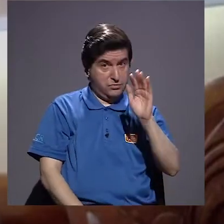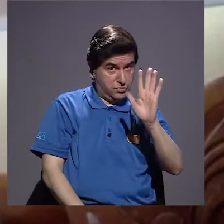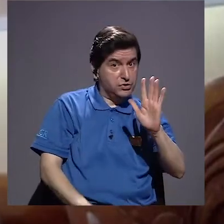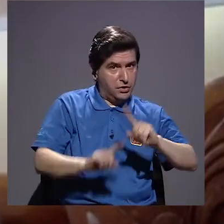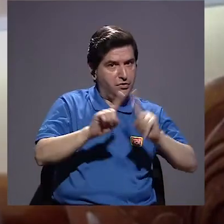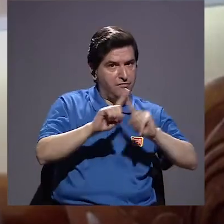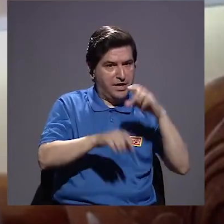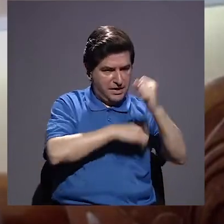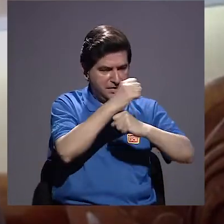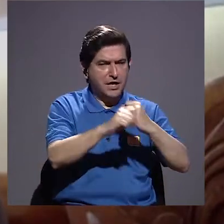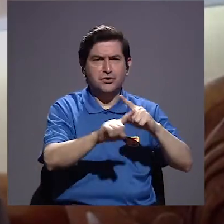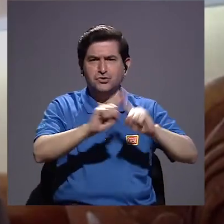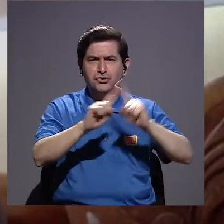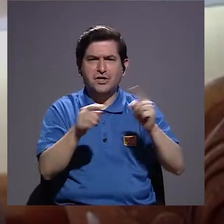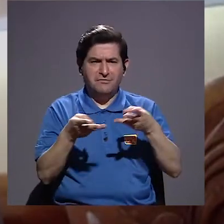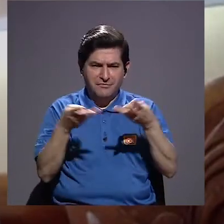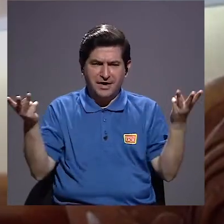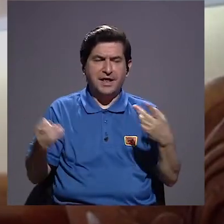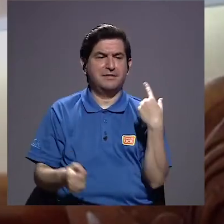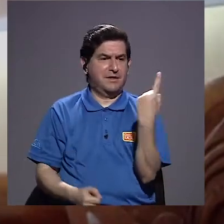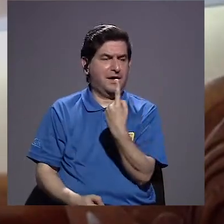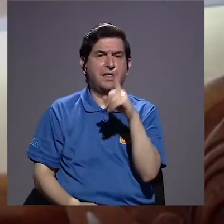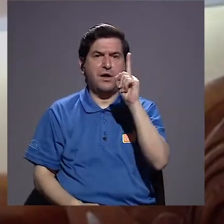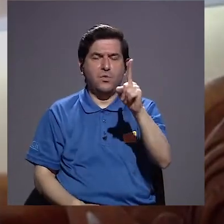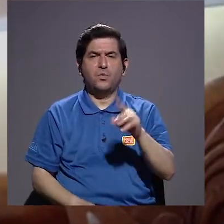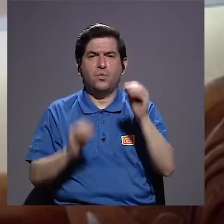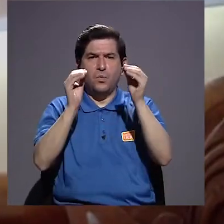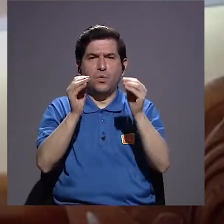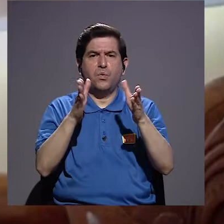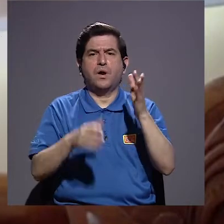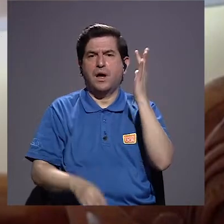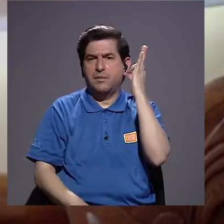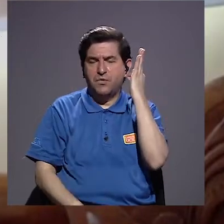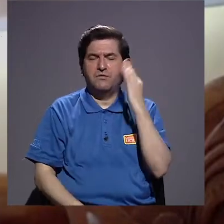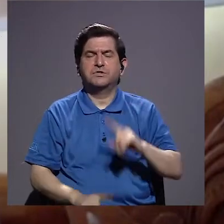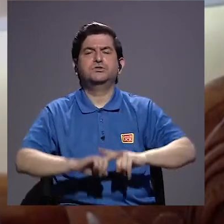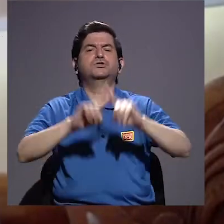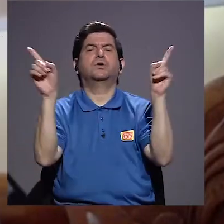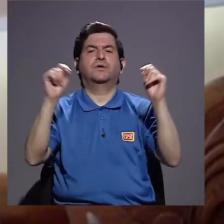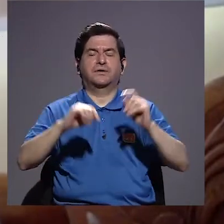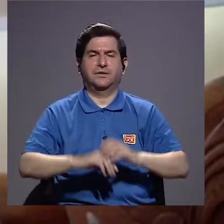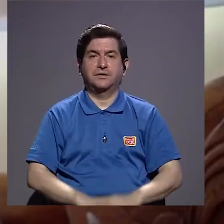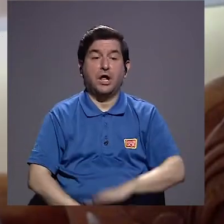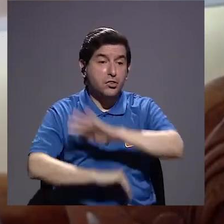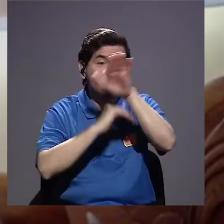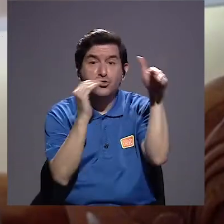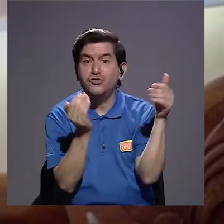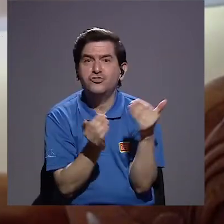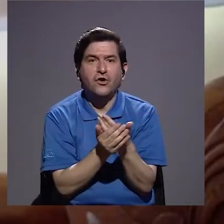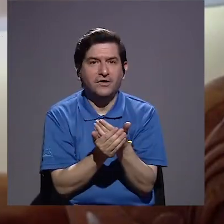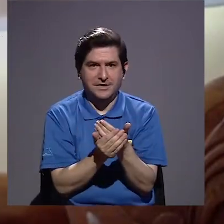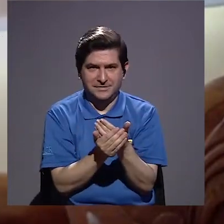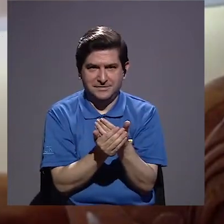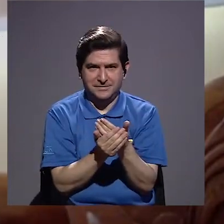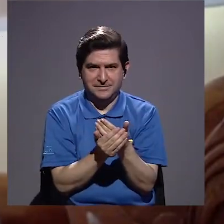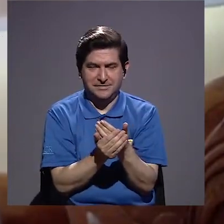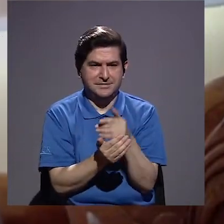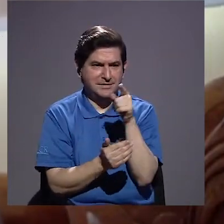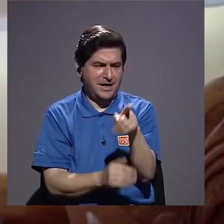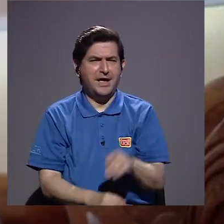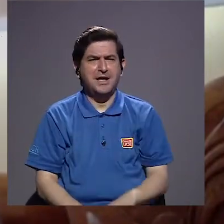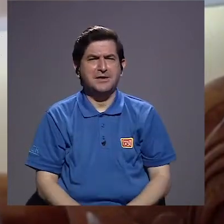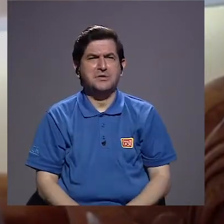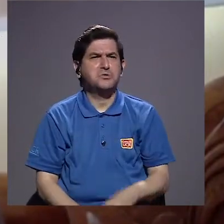tenía una serie de asignaturas y cada asignatura era una profesora diferente, y todas ellas,